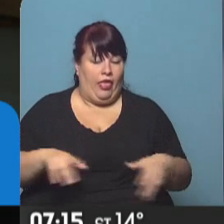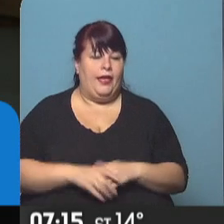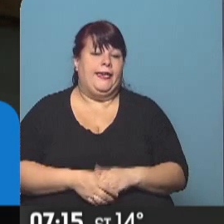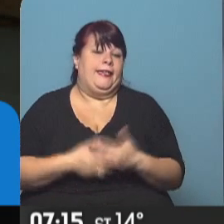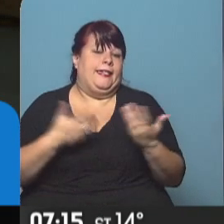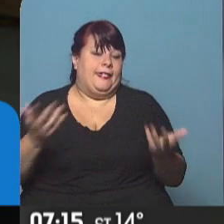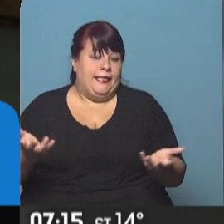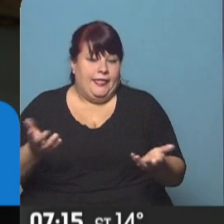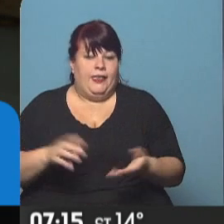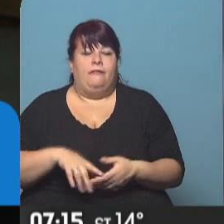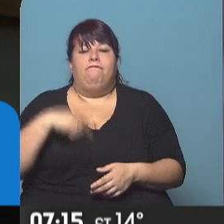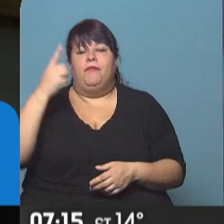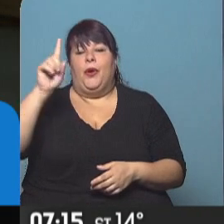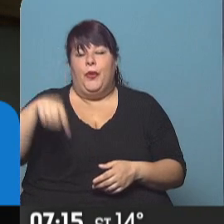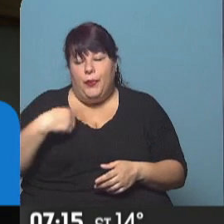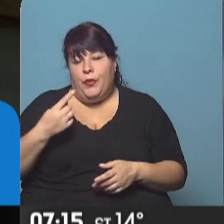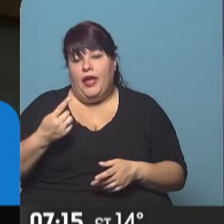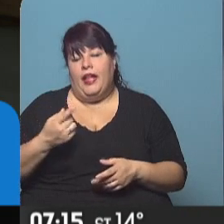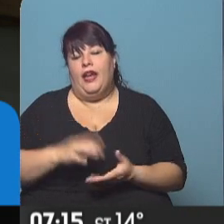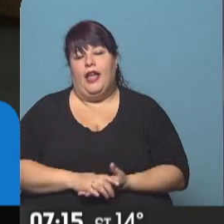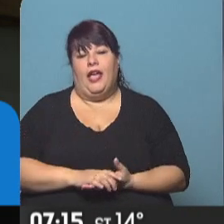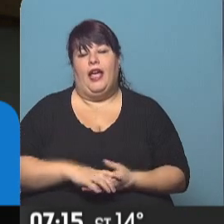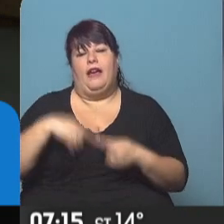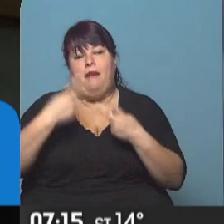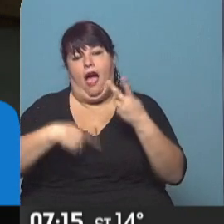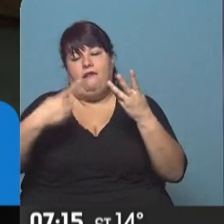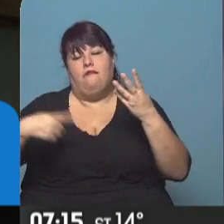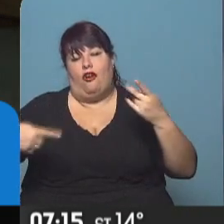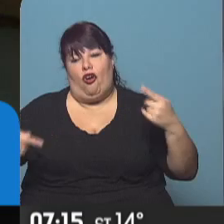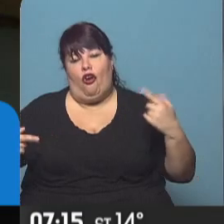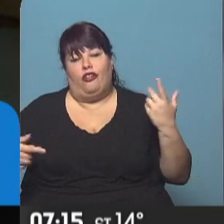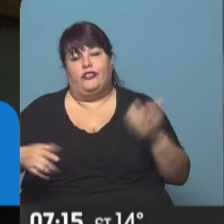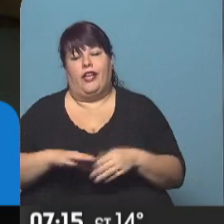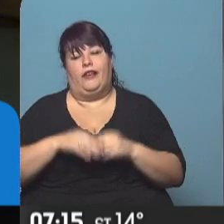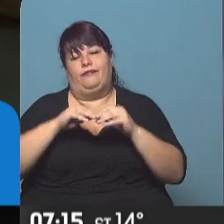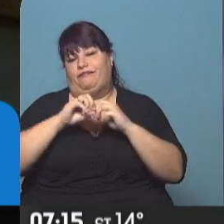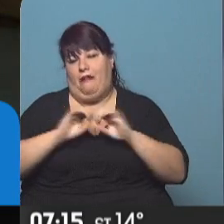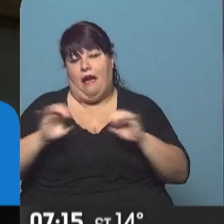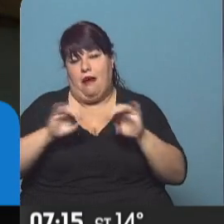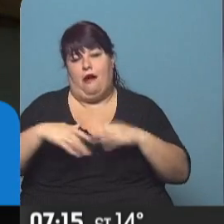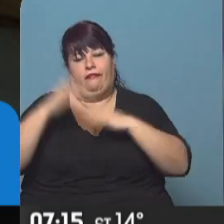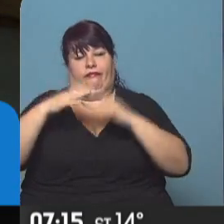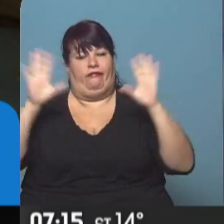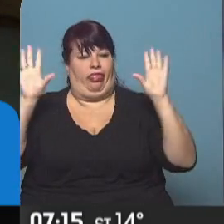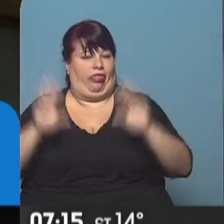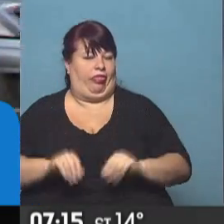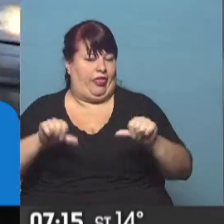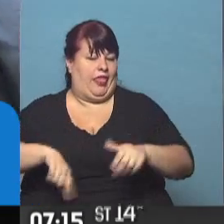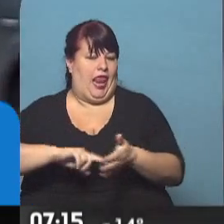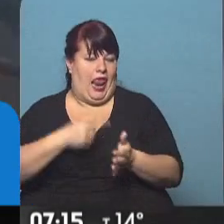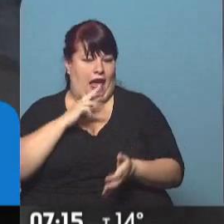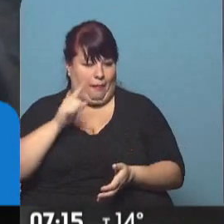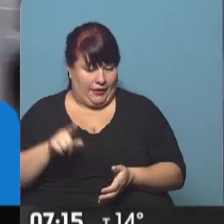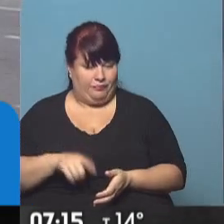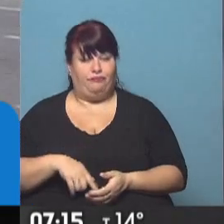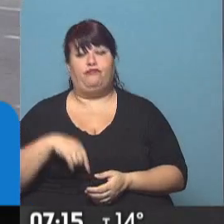eso generó un montón de otras cosas que fueron una desgracia para la construcción en la ciudad de la plata y